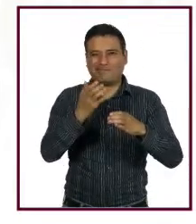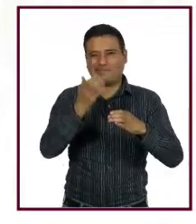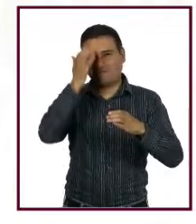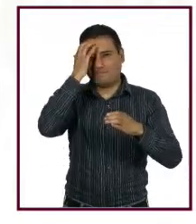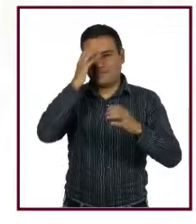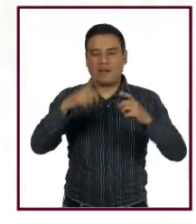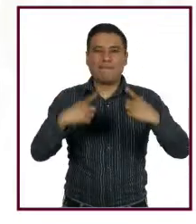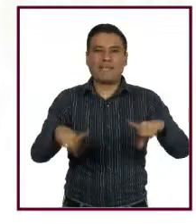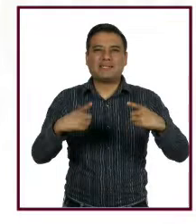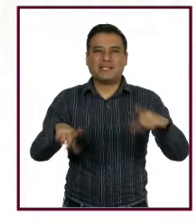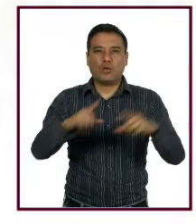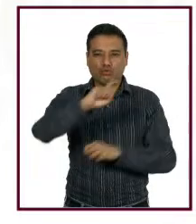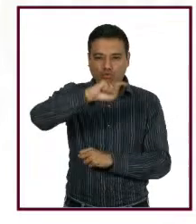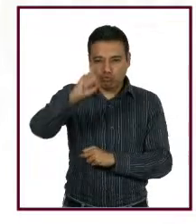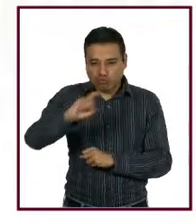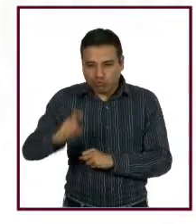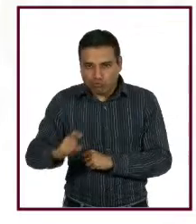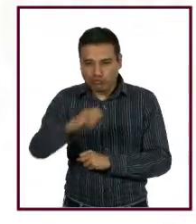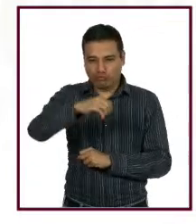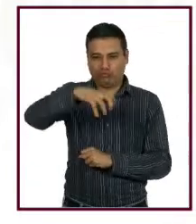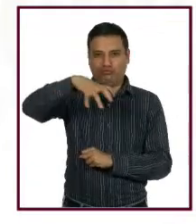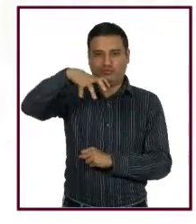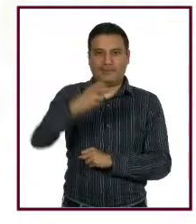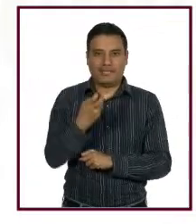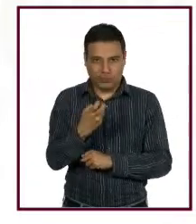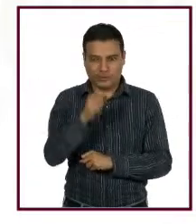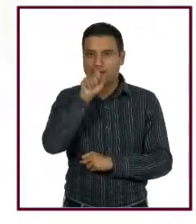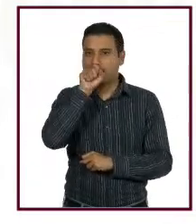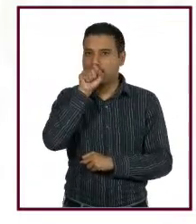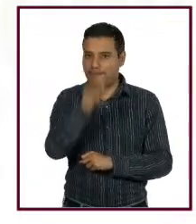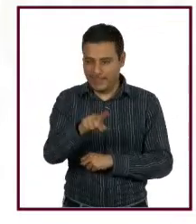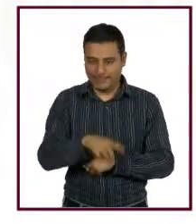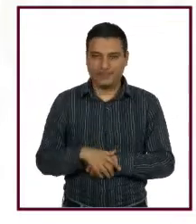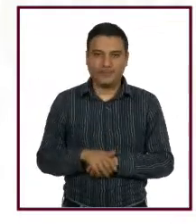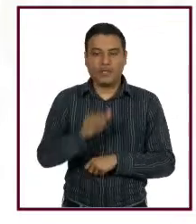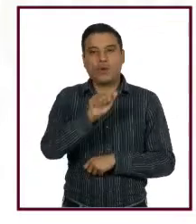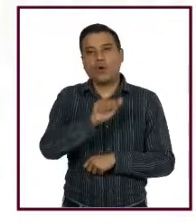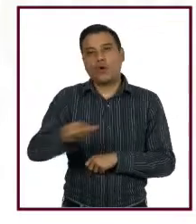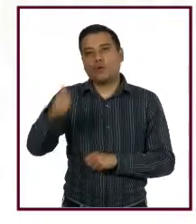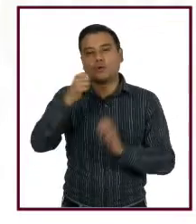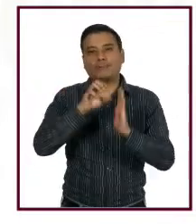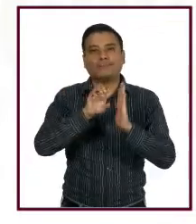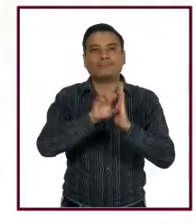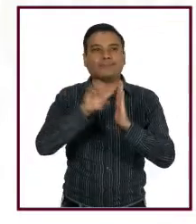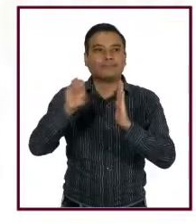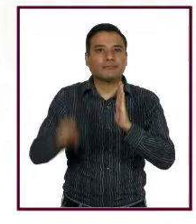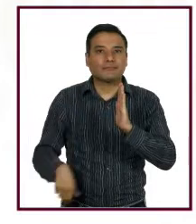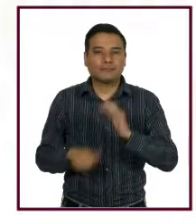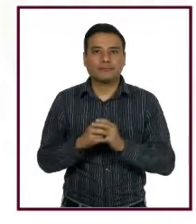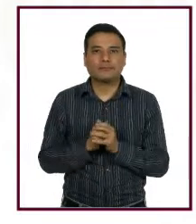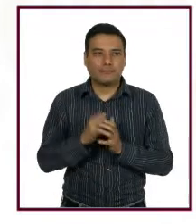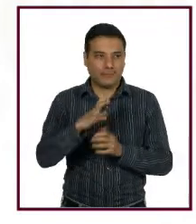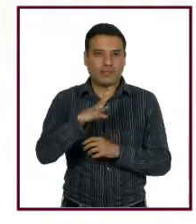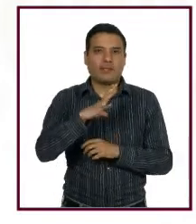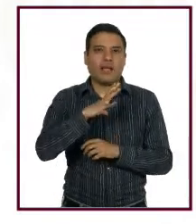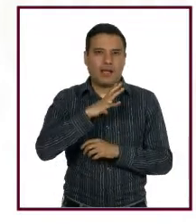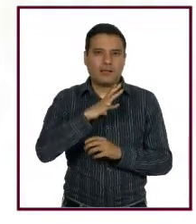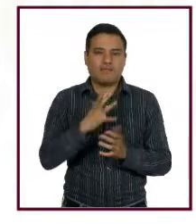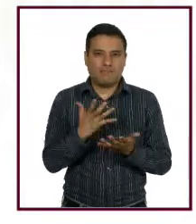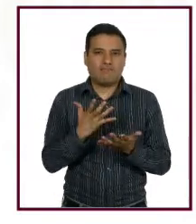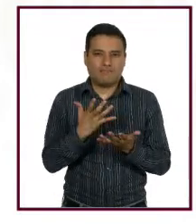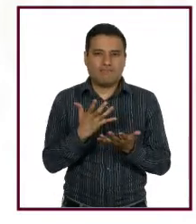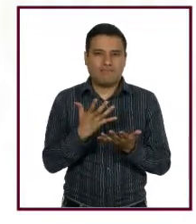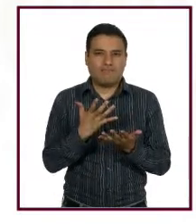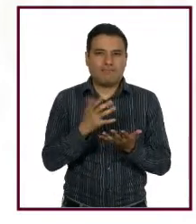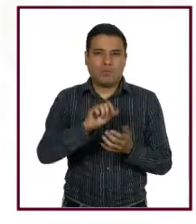hace mantener la crema en cierto tipo de estado, los anestésicos generales, que, esos son mucho más difíciles de conseguir,